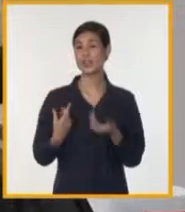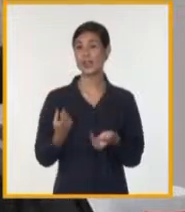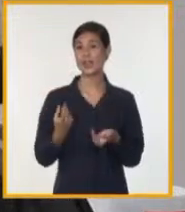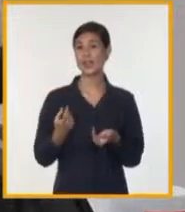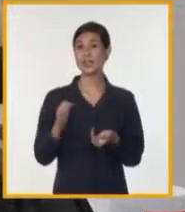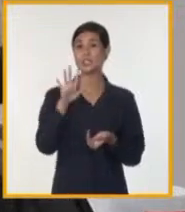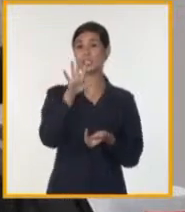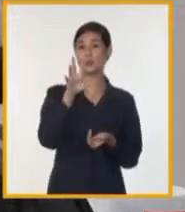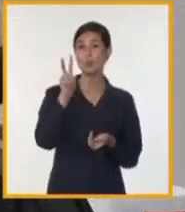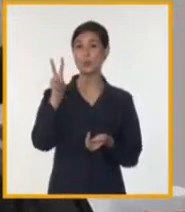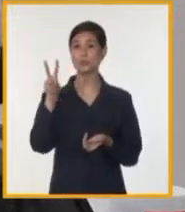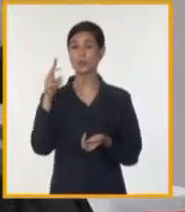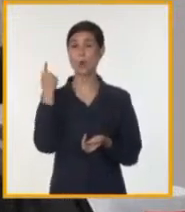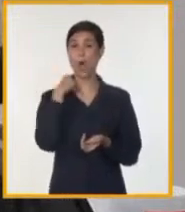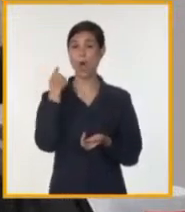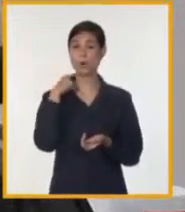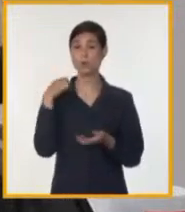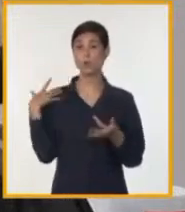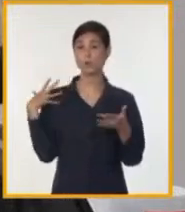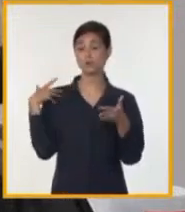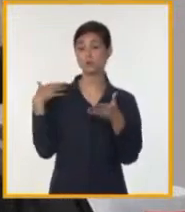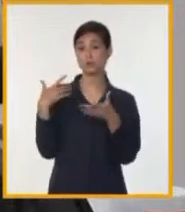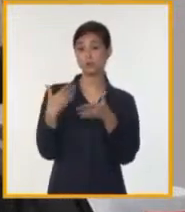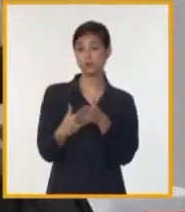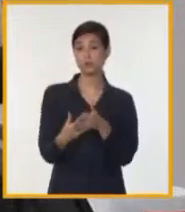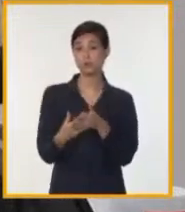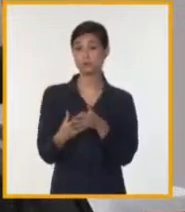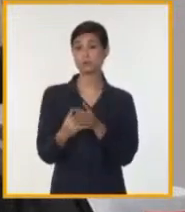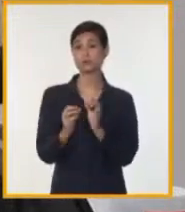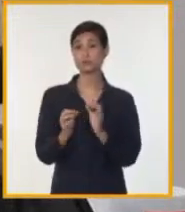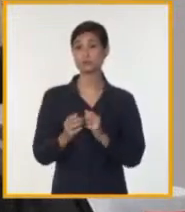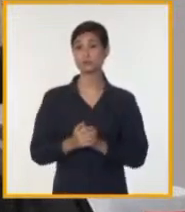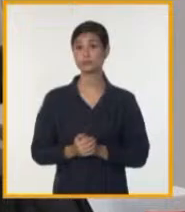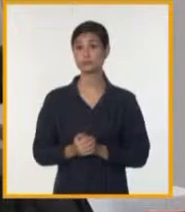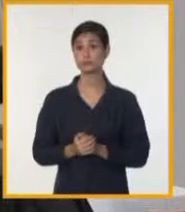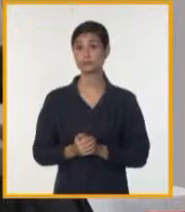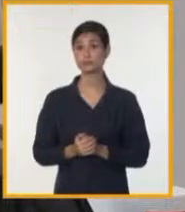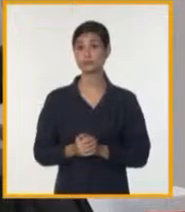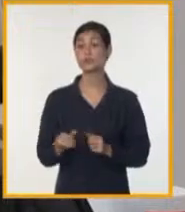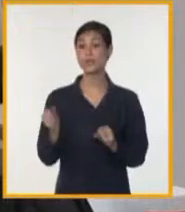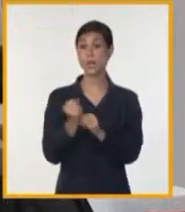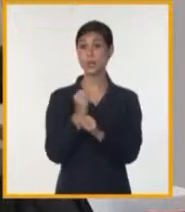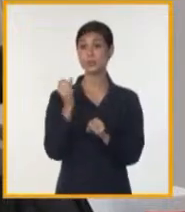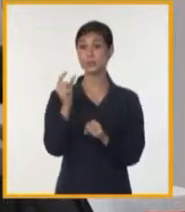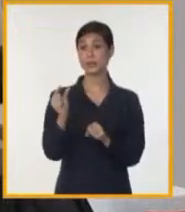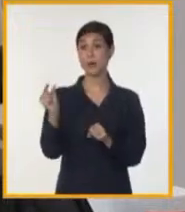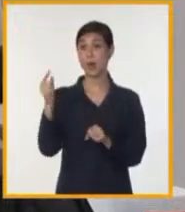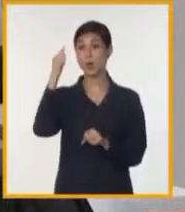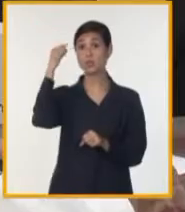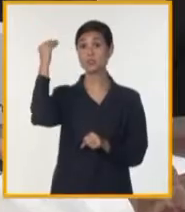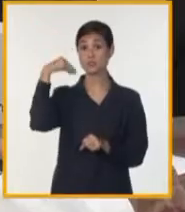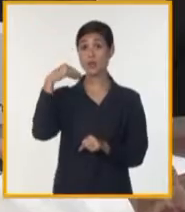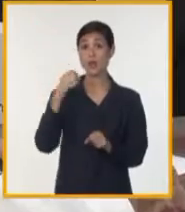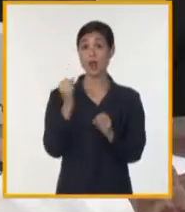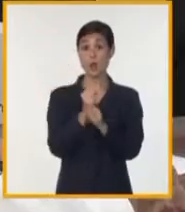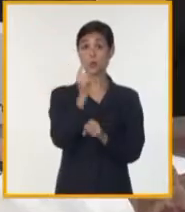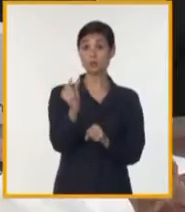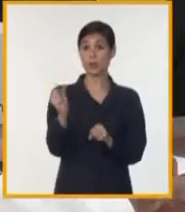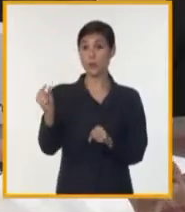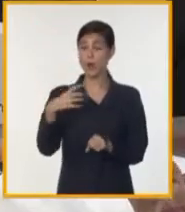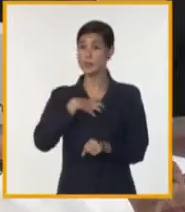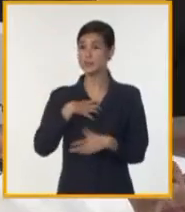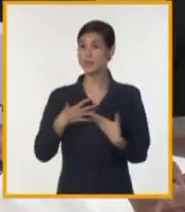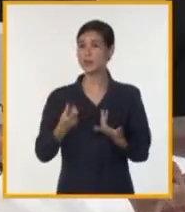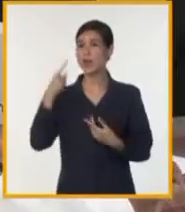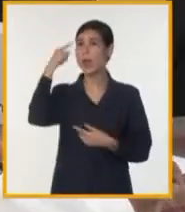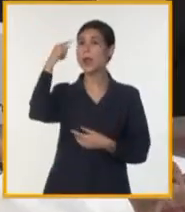choferes profesionales que tenemos, ese factor clave, tiene un promedio de edad de 56 años. lo que dicta mucho de la experiencia acumulada que tienen,